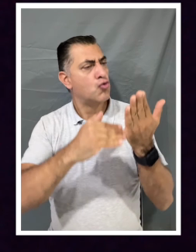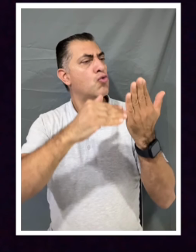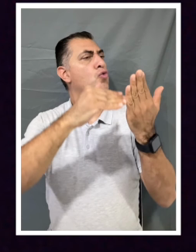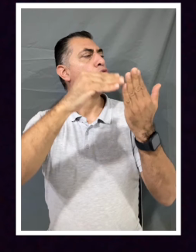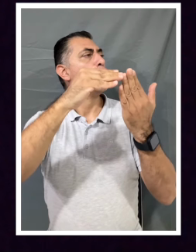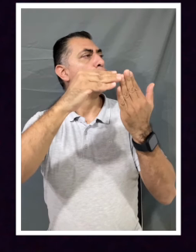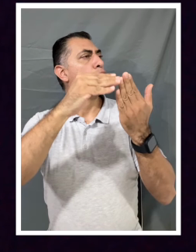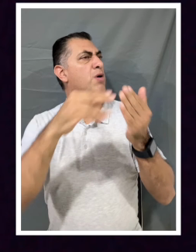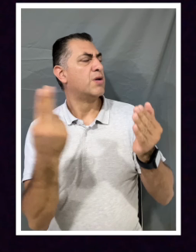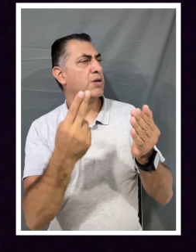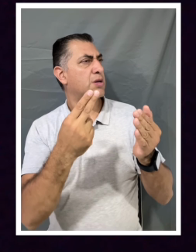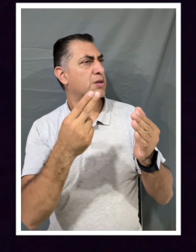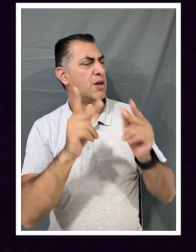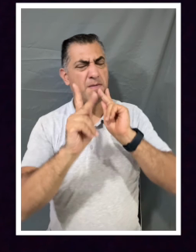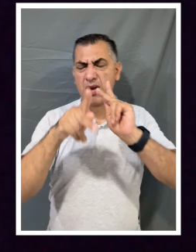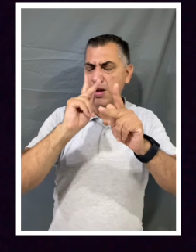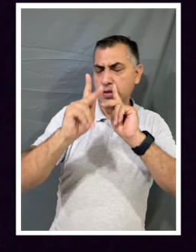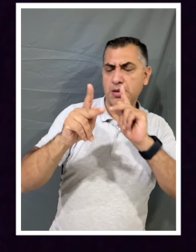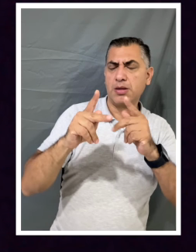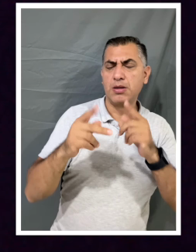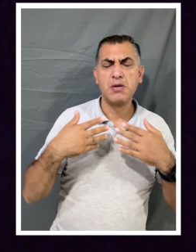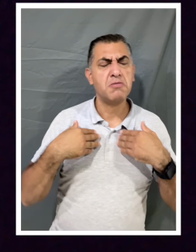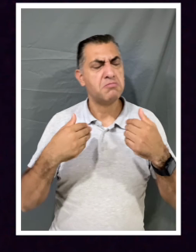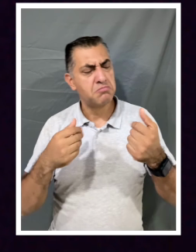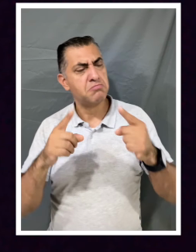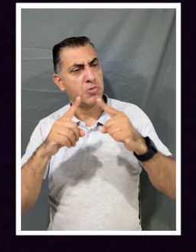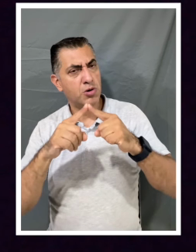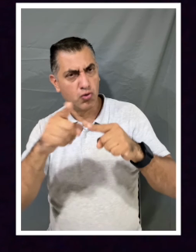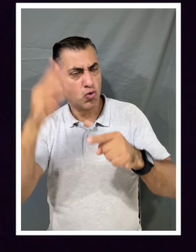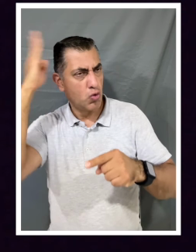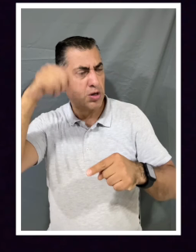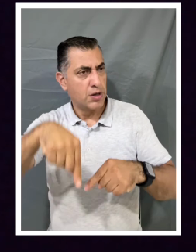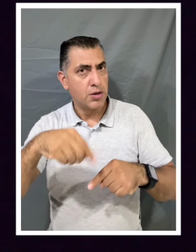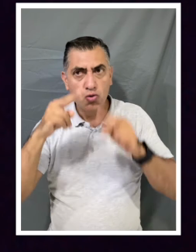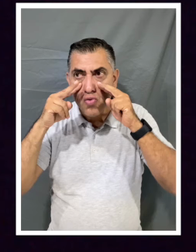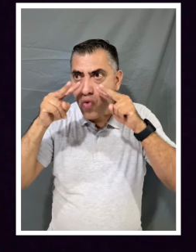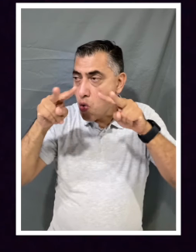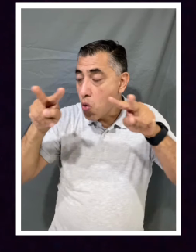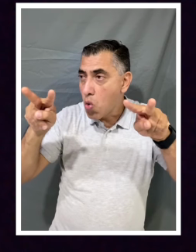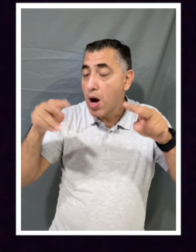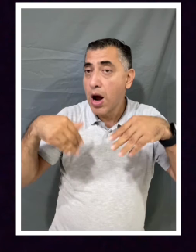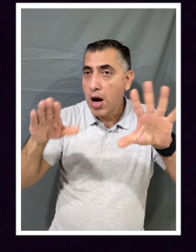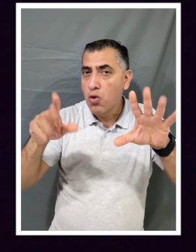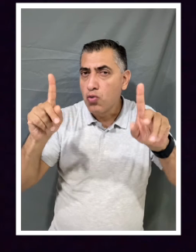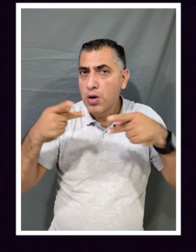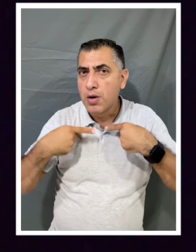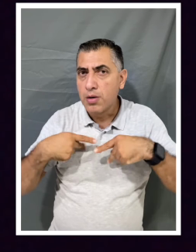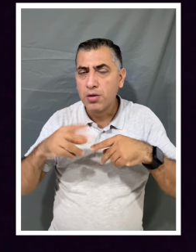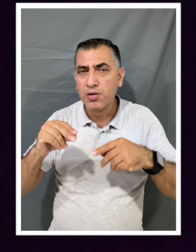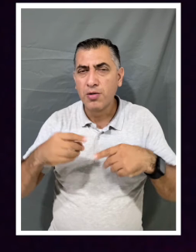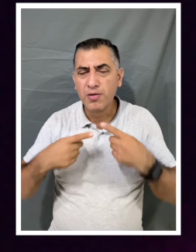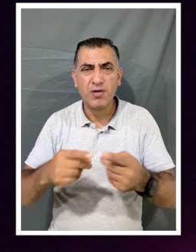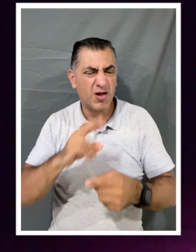ahora es necesario que tengamos pláticas transparentes en la iglesia si tú eres líder aquí Abre bien los ojos porque a lo mejor hay alguien que no está